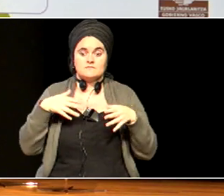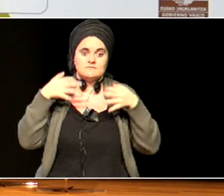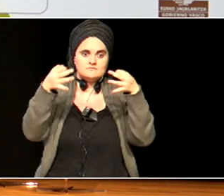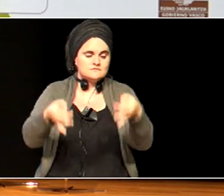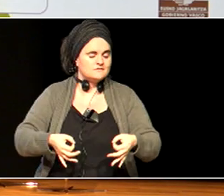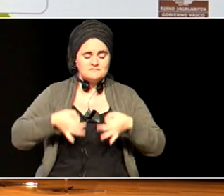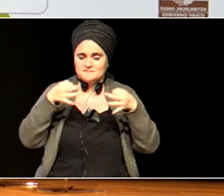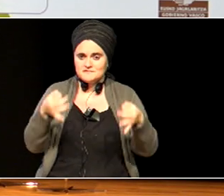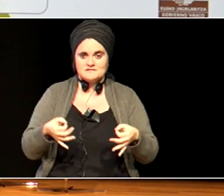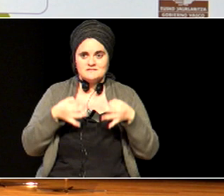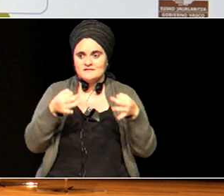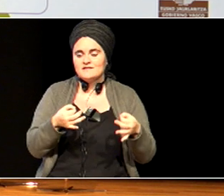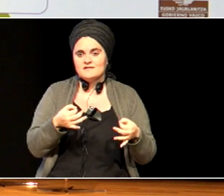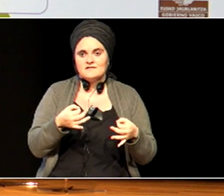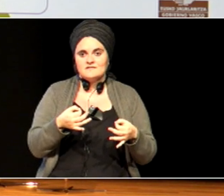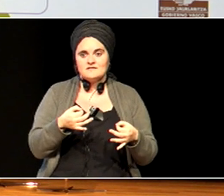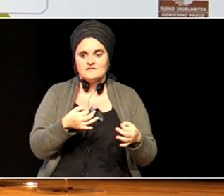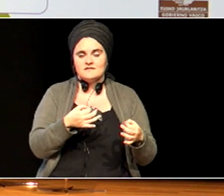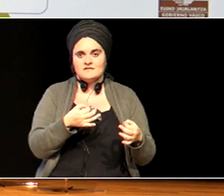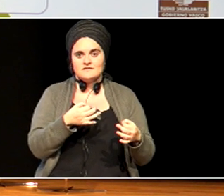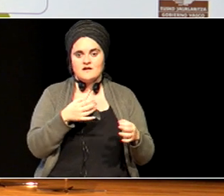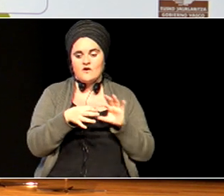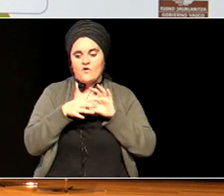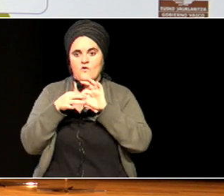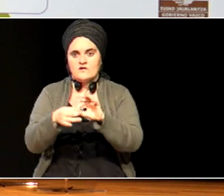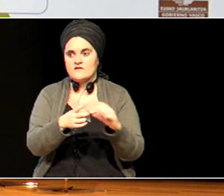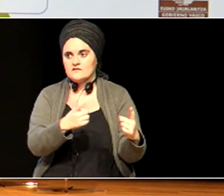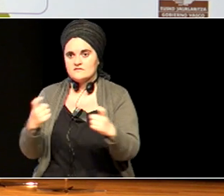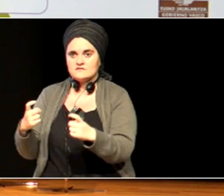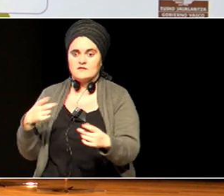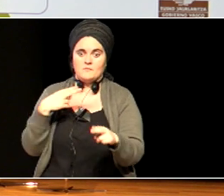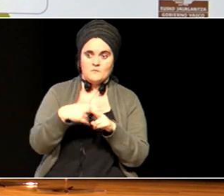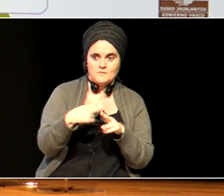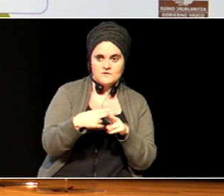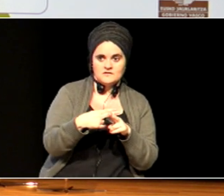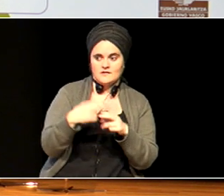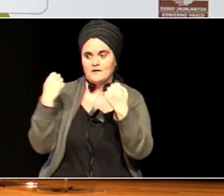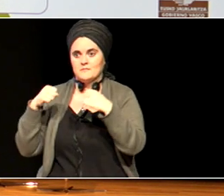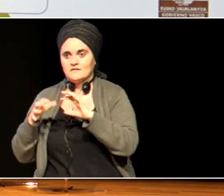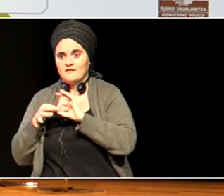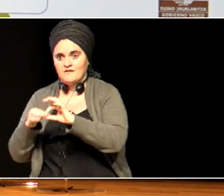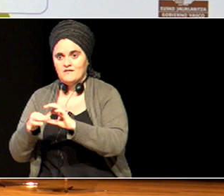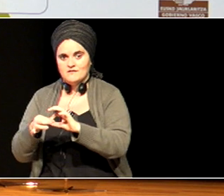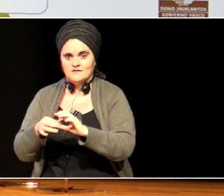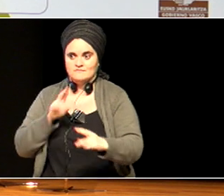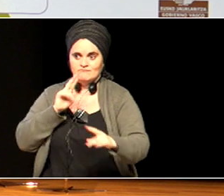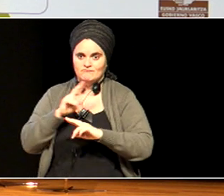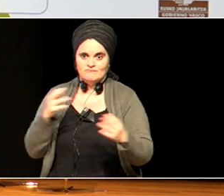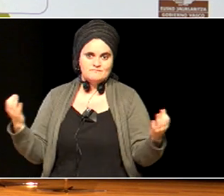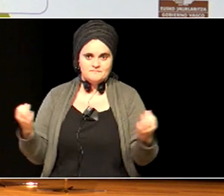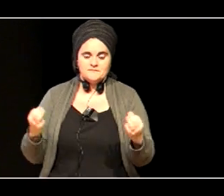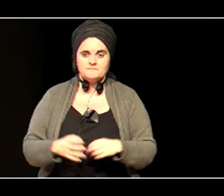responder a la necesidad máxima de coherencia entre políticas y entre prácticas zeintzu dira